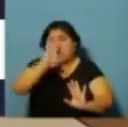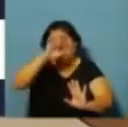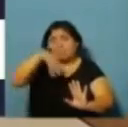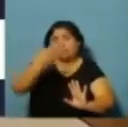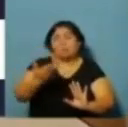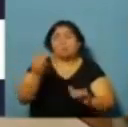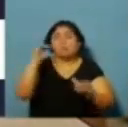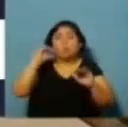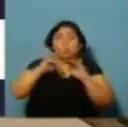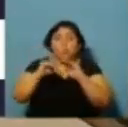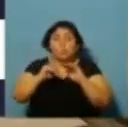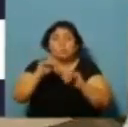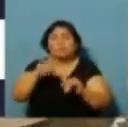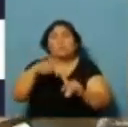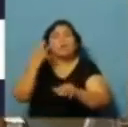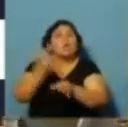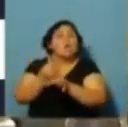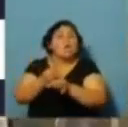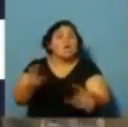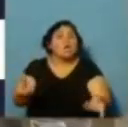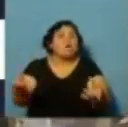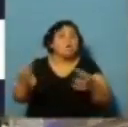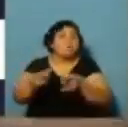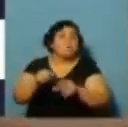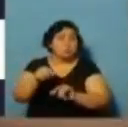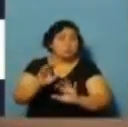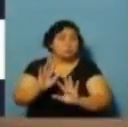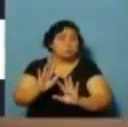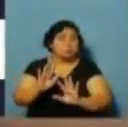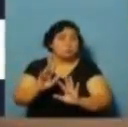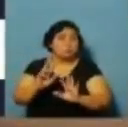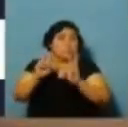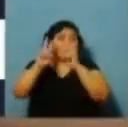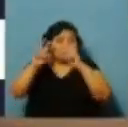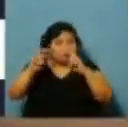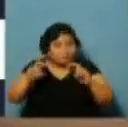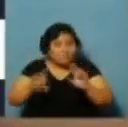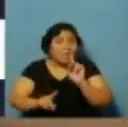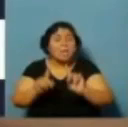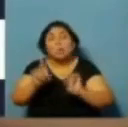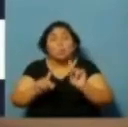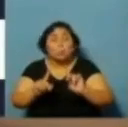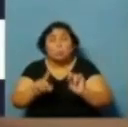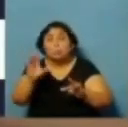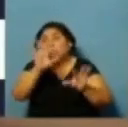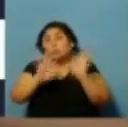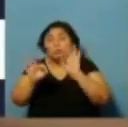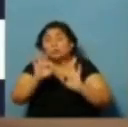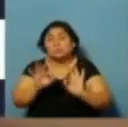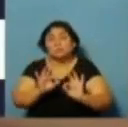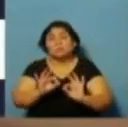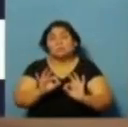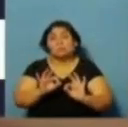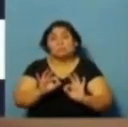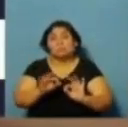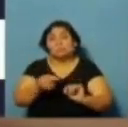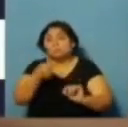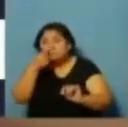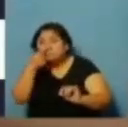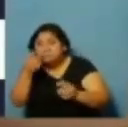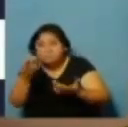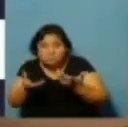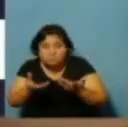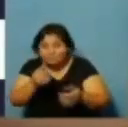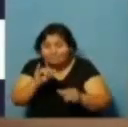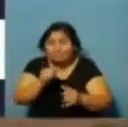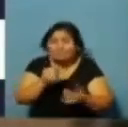proyectos en la Comisión de Educación y, bueno, después se analizarán, ¿no?, si hay proyectos que son interesantes, que